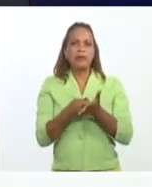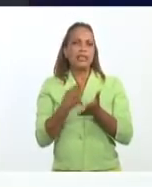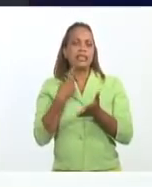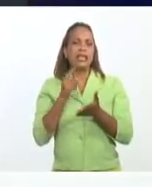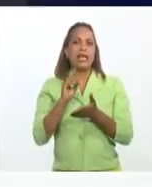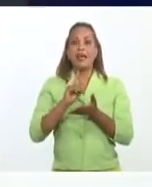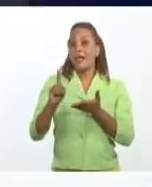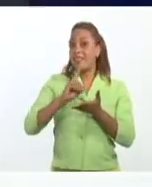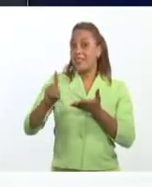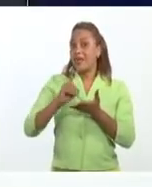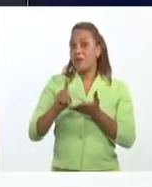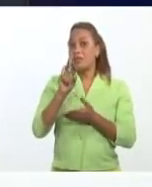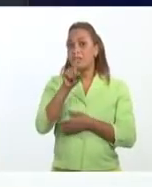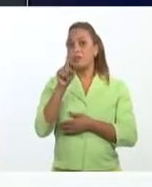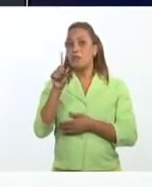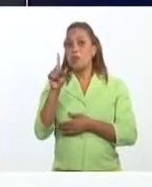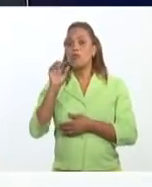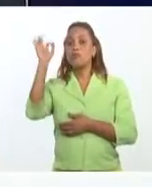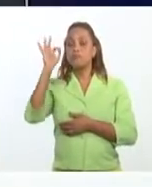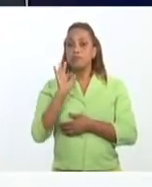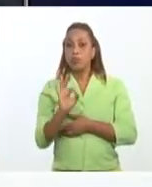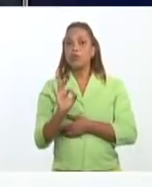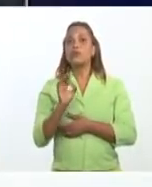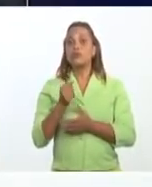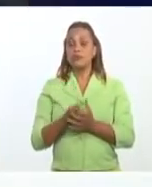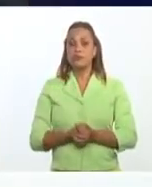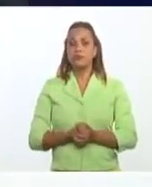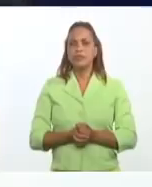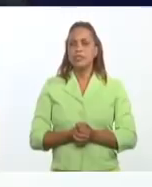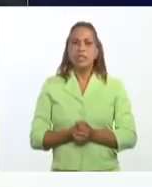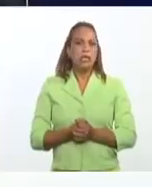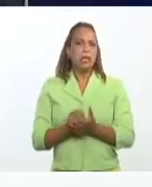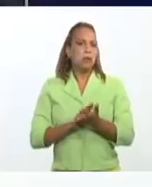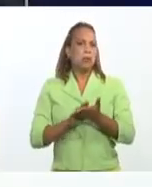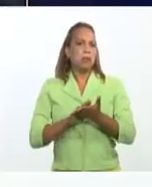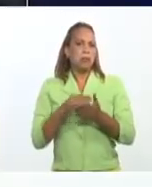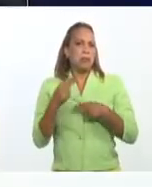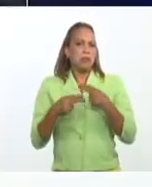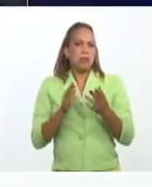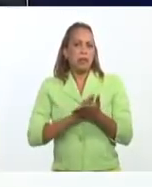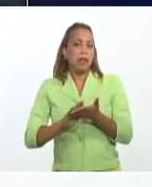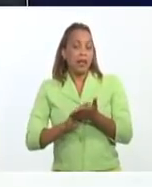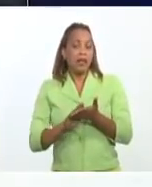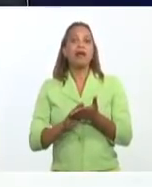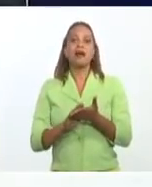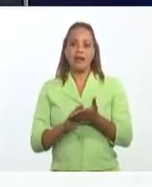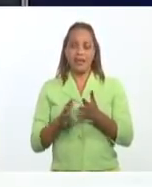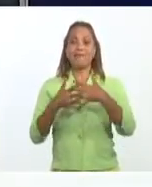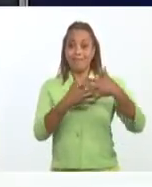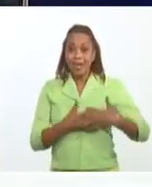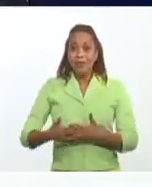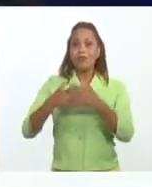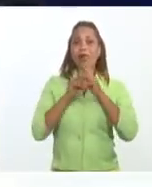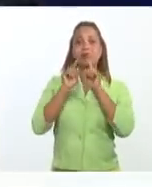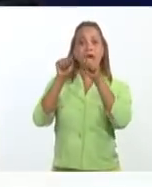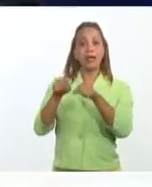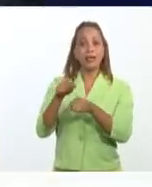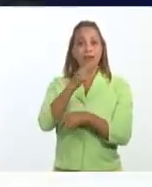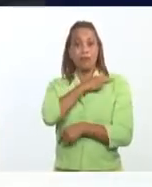deuda al 111% de su PIB y no pasar absolutamente nada? Bueno, pues Estados Unidos. Ahí las autoridades no